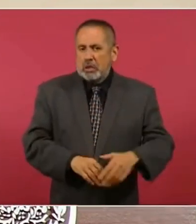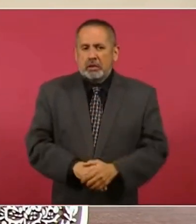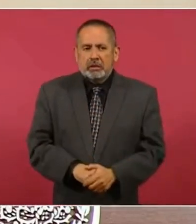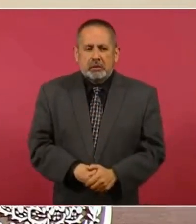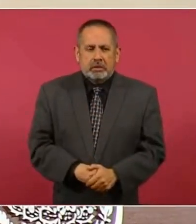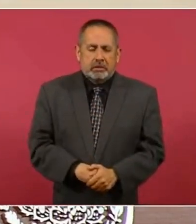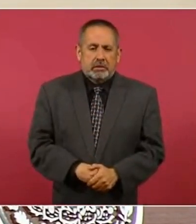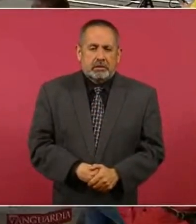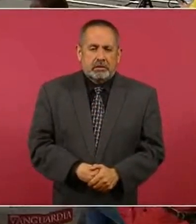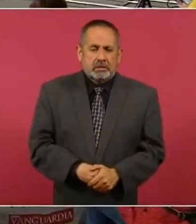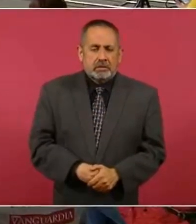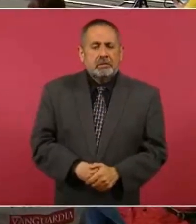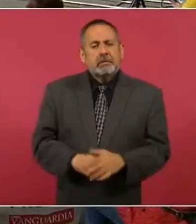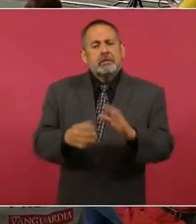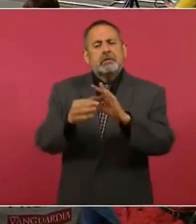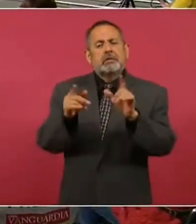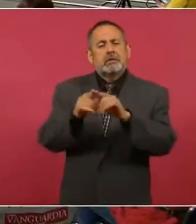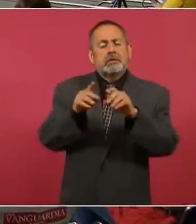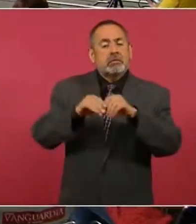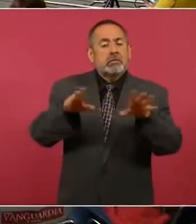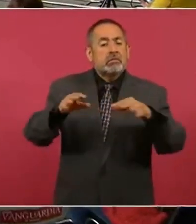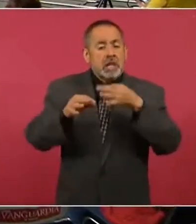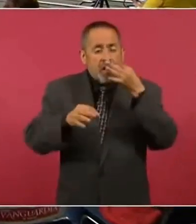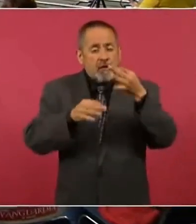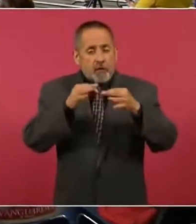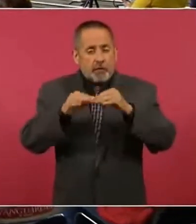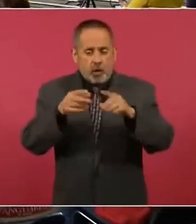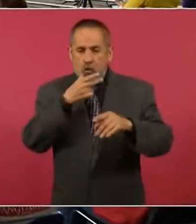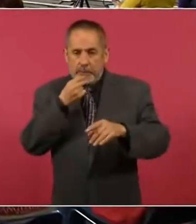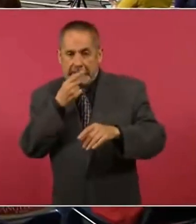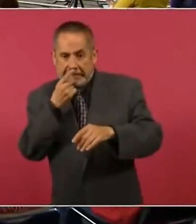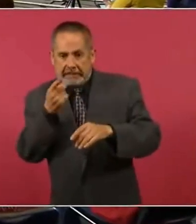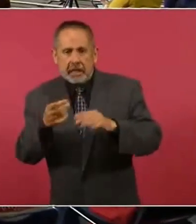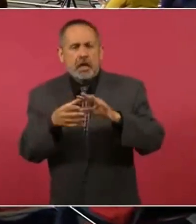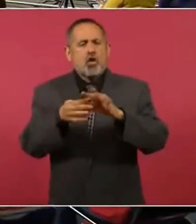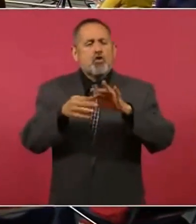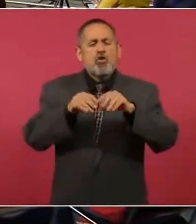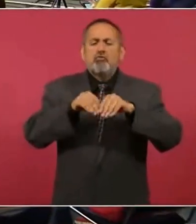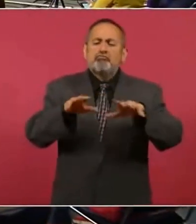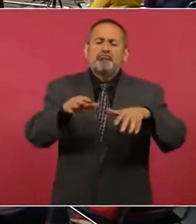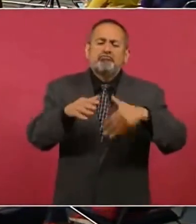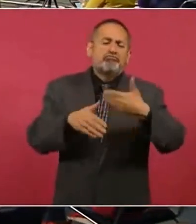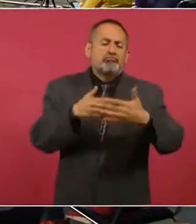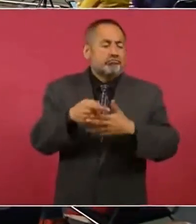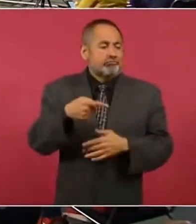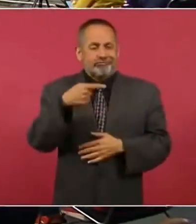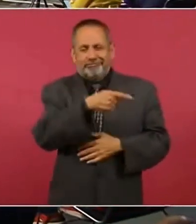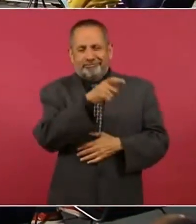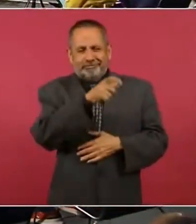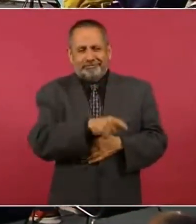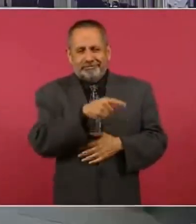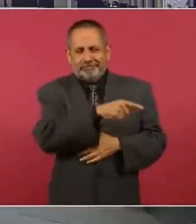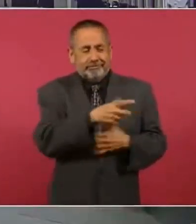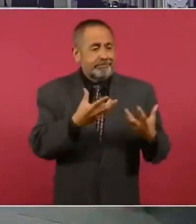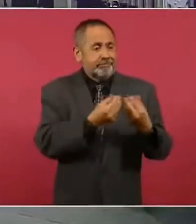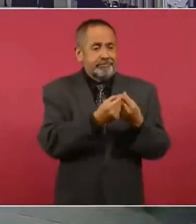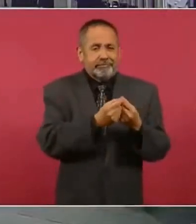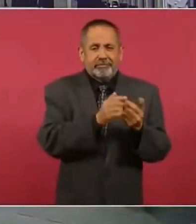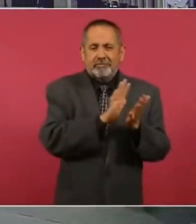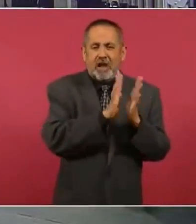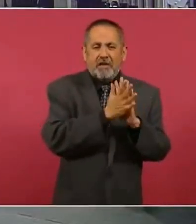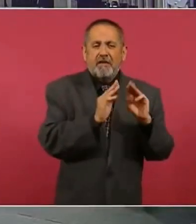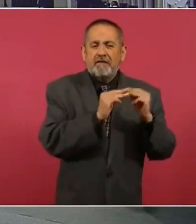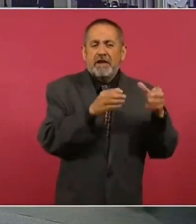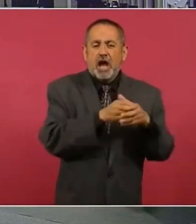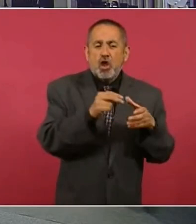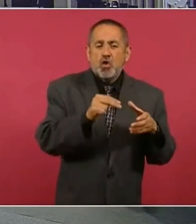Bueno, solo para aclarar, presidente, la mayor divulgación de información que supone que este sujeto opera para el cártel del Noreste